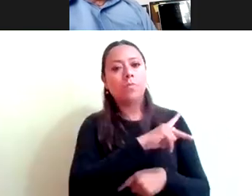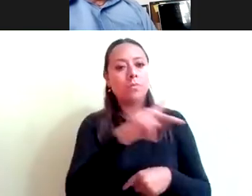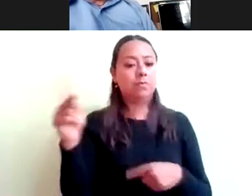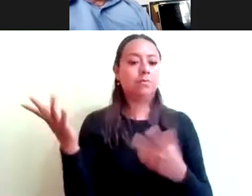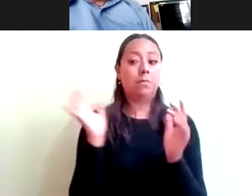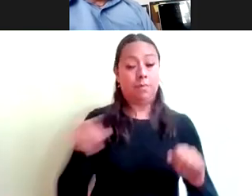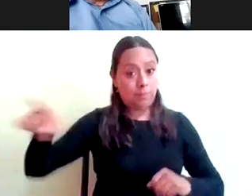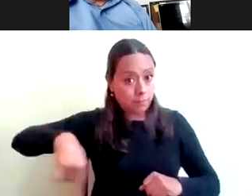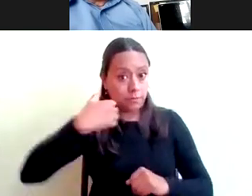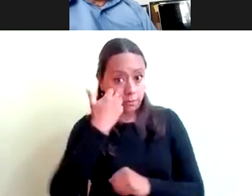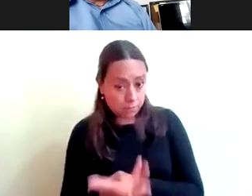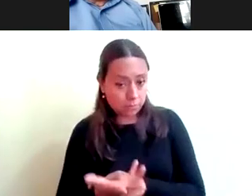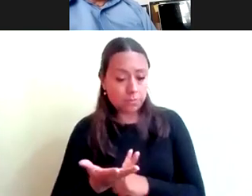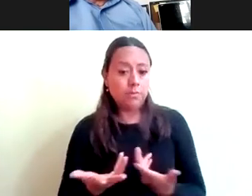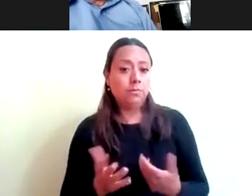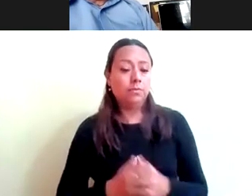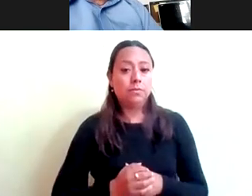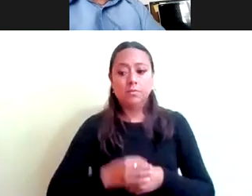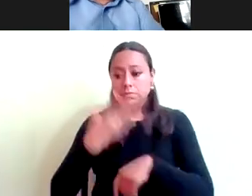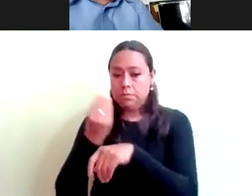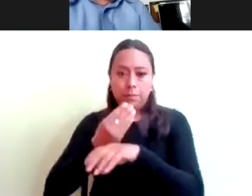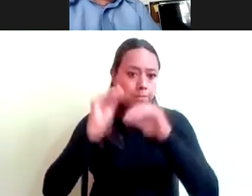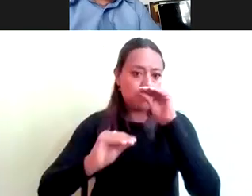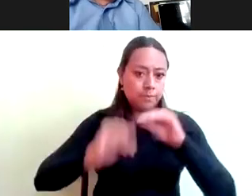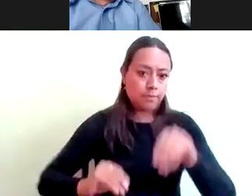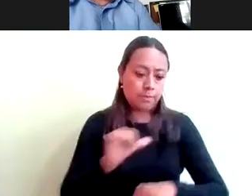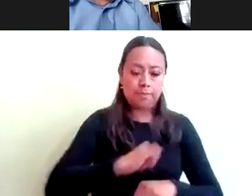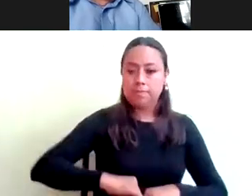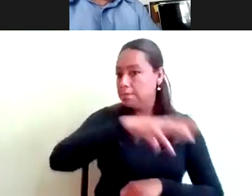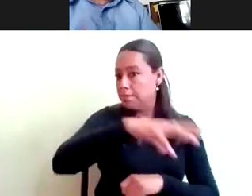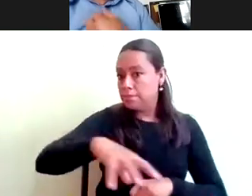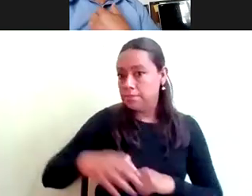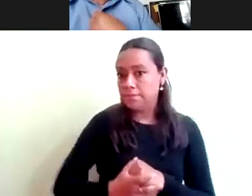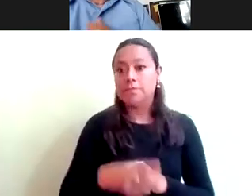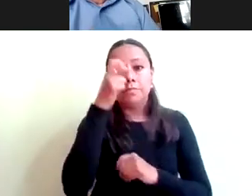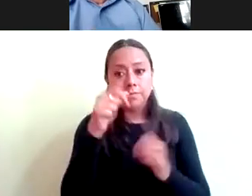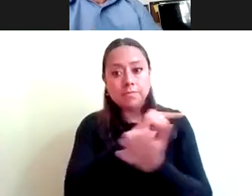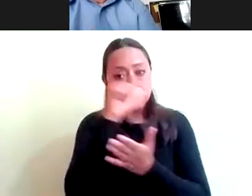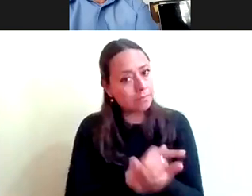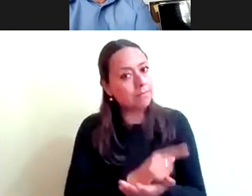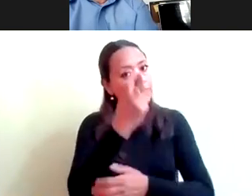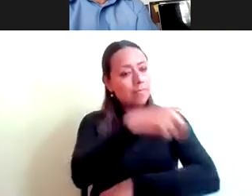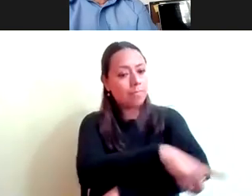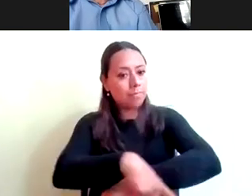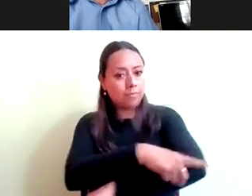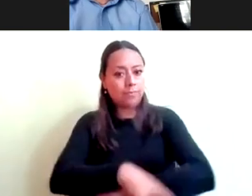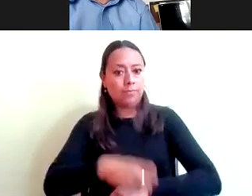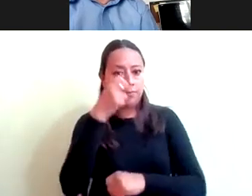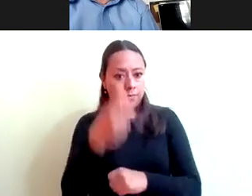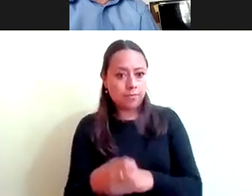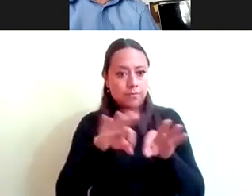a darle mantenimiento la alcaldía, así está diseñada la ley y así nacieron los presupuestos